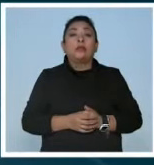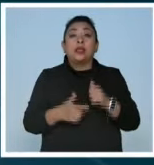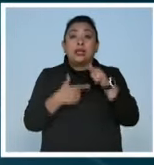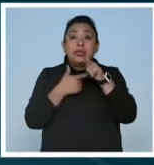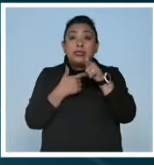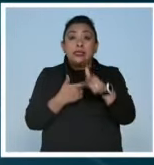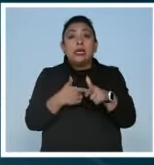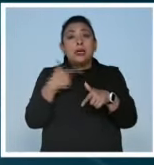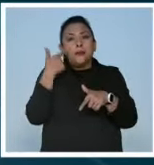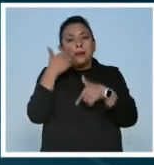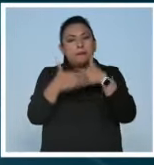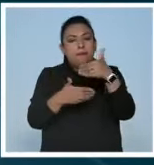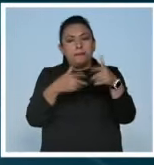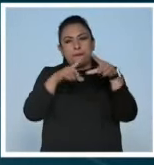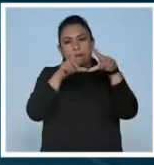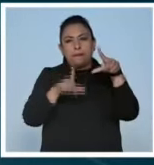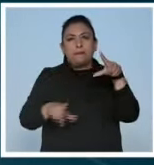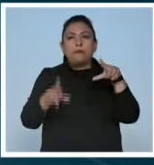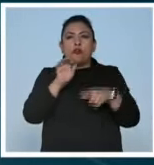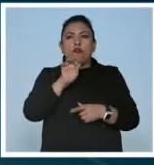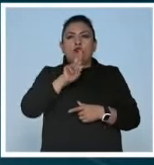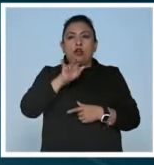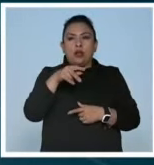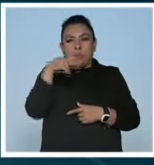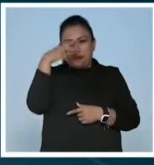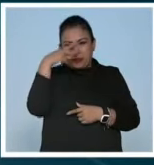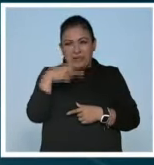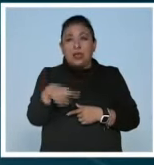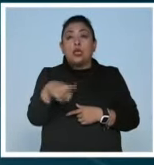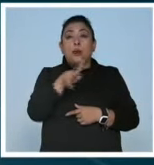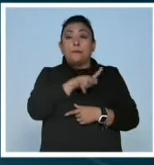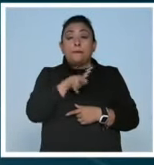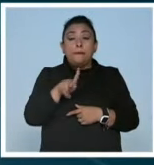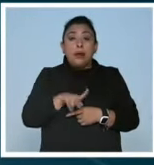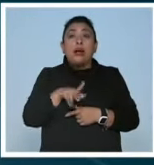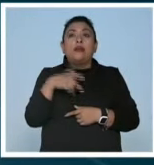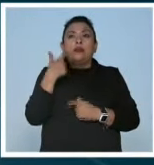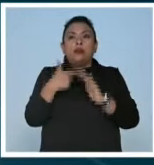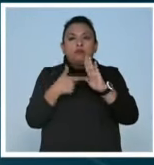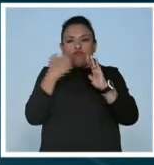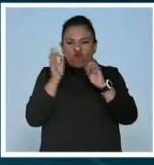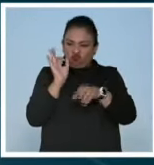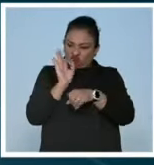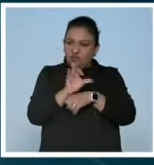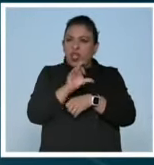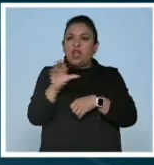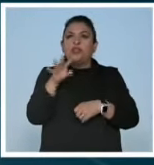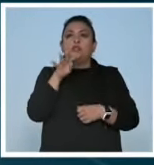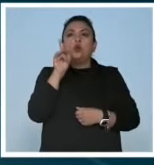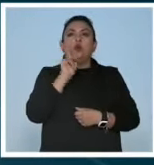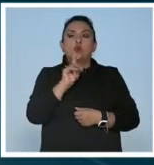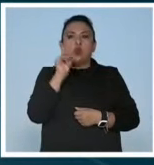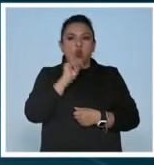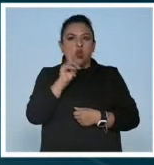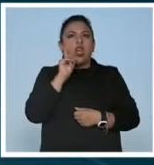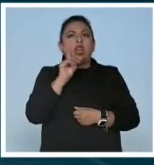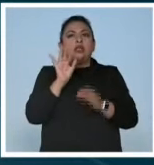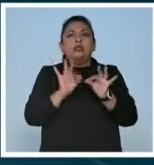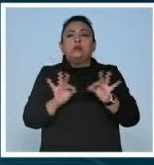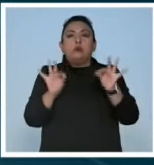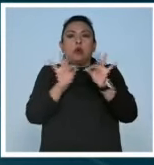Continúa su recorrido por el país Forjadoras Mexicanas de la Patria, una exposición que busca darle el lugar que merecen a 19 mujeres que han sido